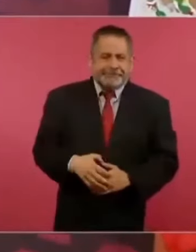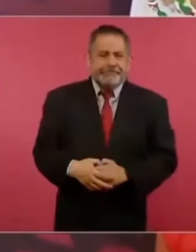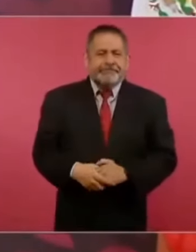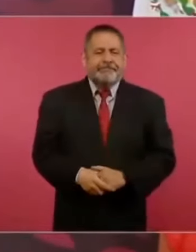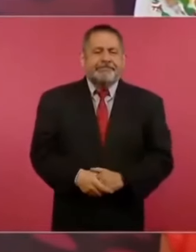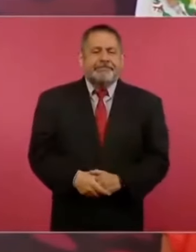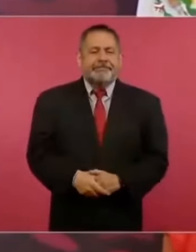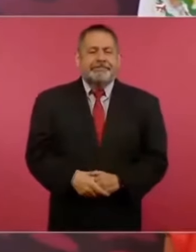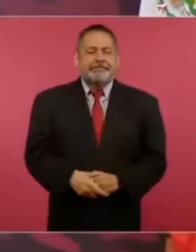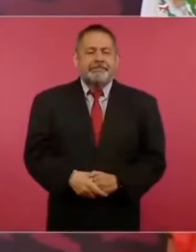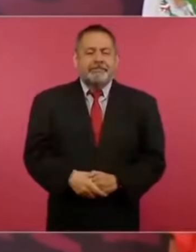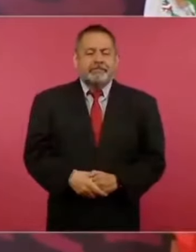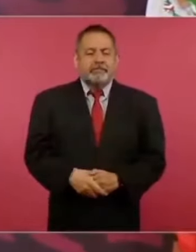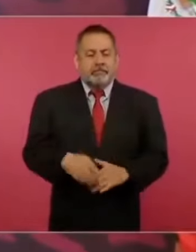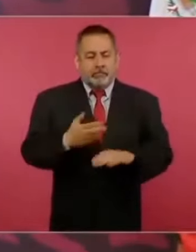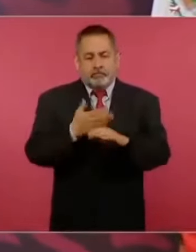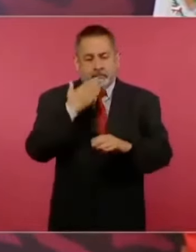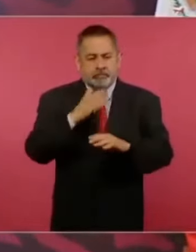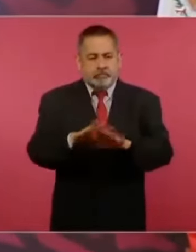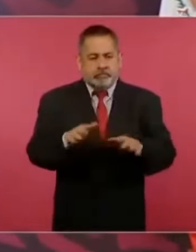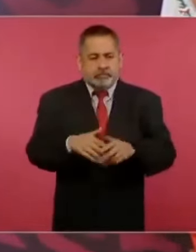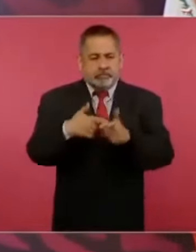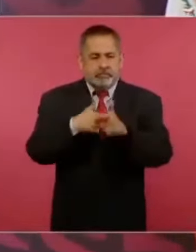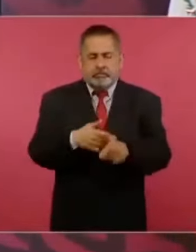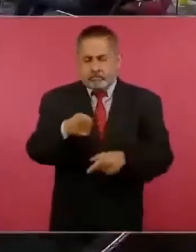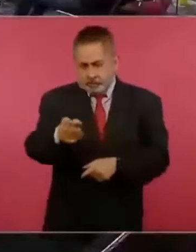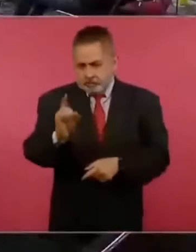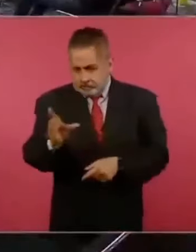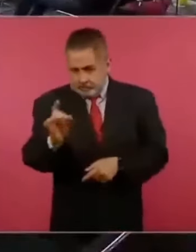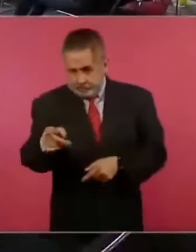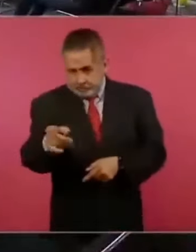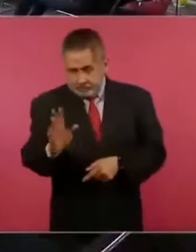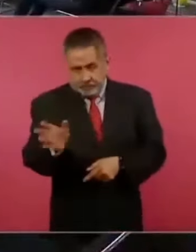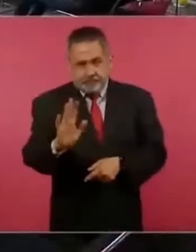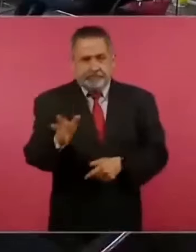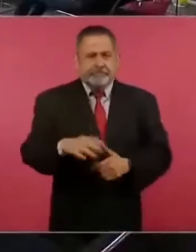Muy bien, vamos a seguir adelante. Tú ya hablaste, ¿no? Ya, bueno. Ya.